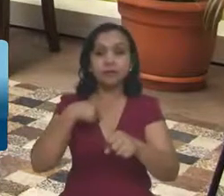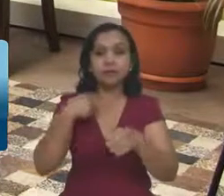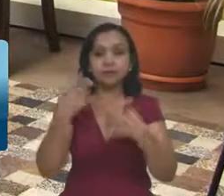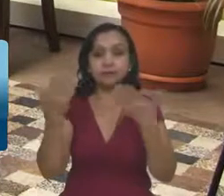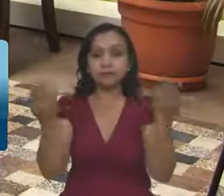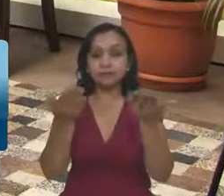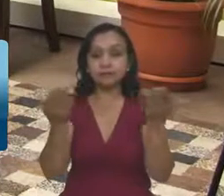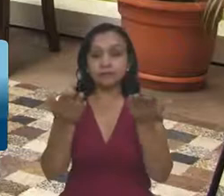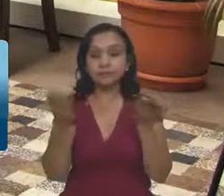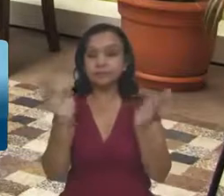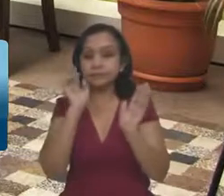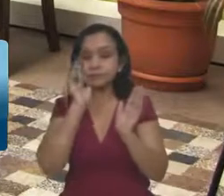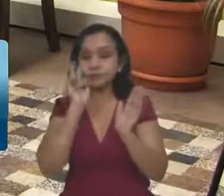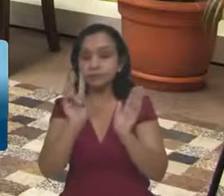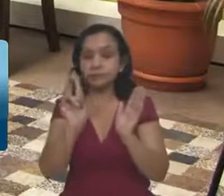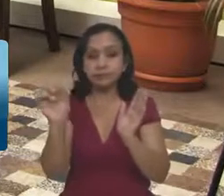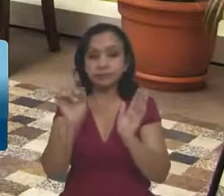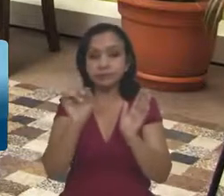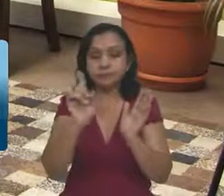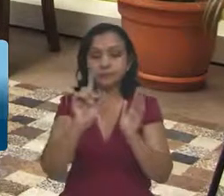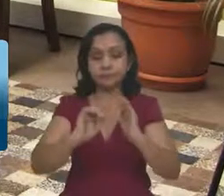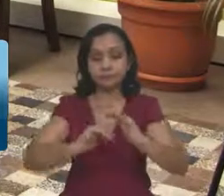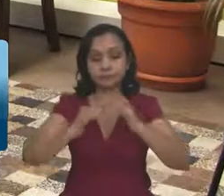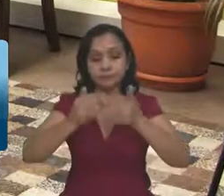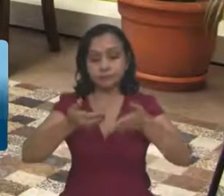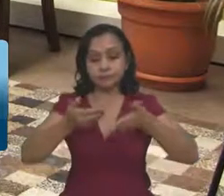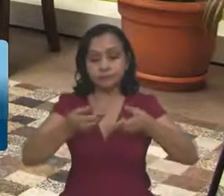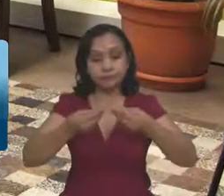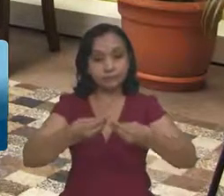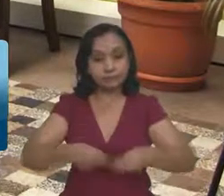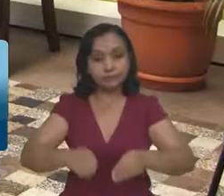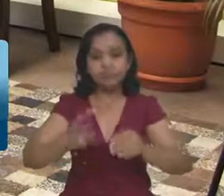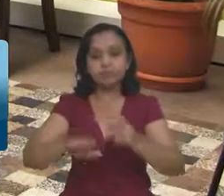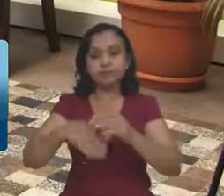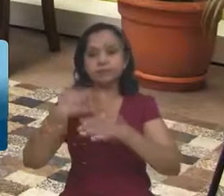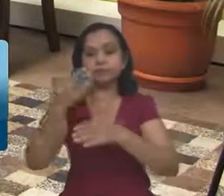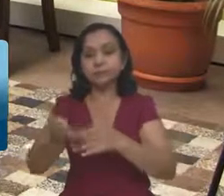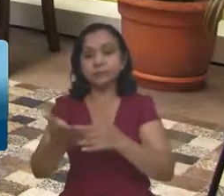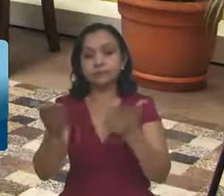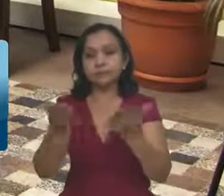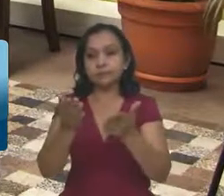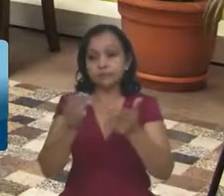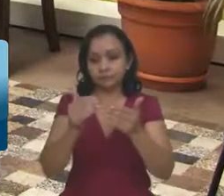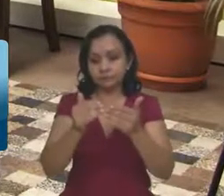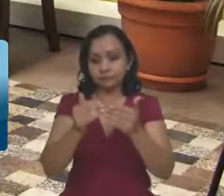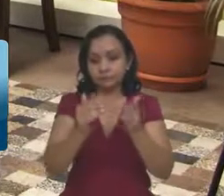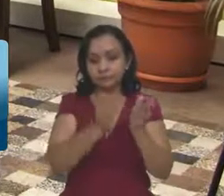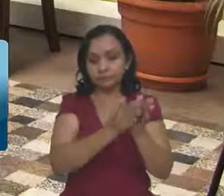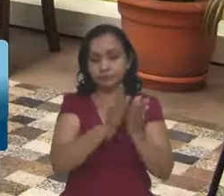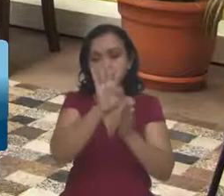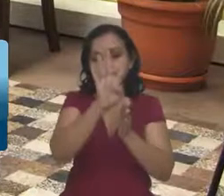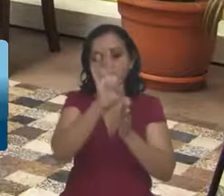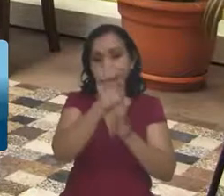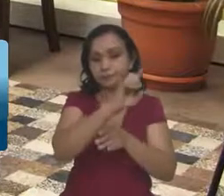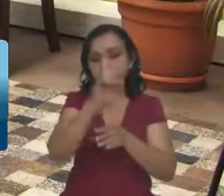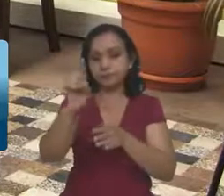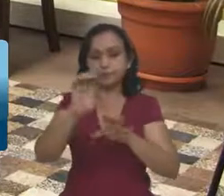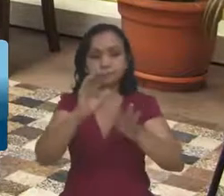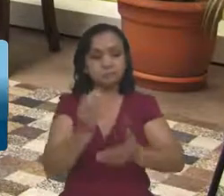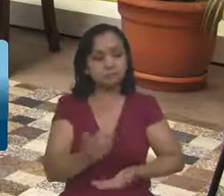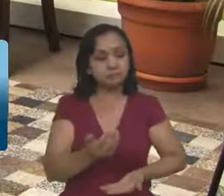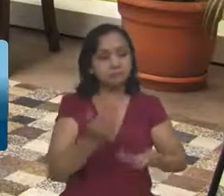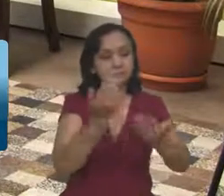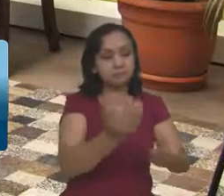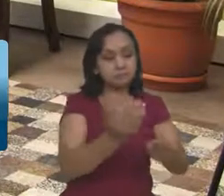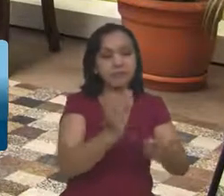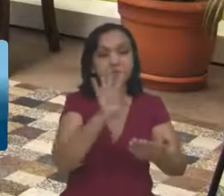veces no se manifiesta inmediatamente del parto, sino que en el puerperio. O sea, que es el tiempo de los 40 días después de haber parido.